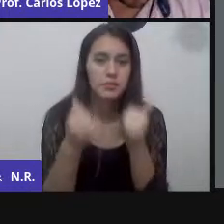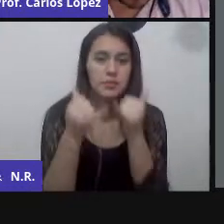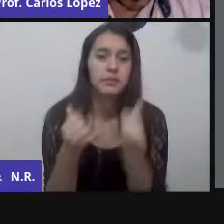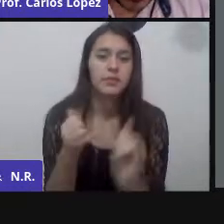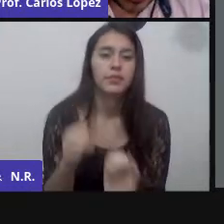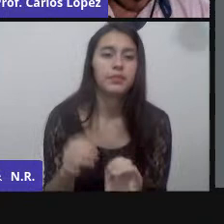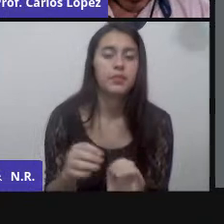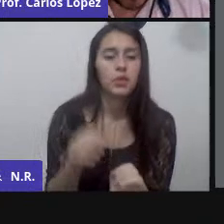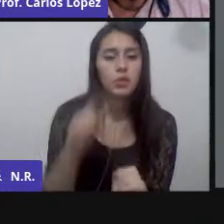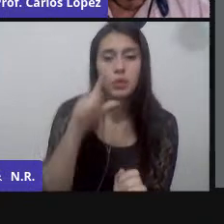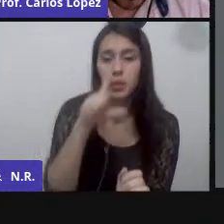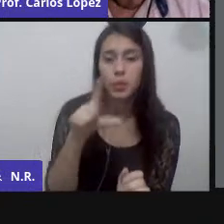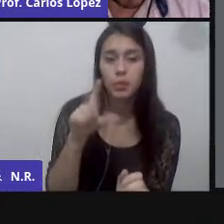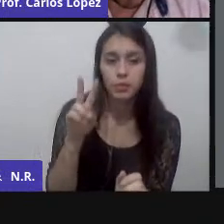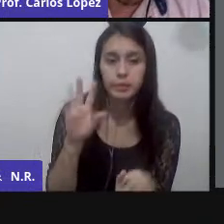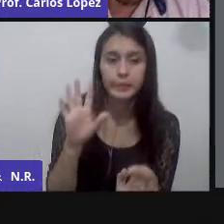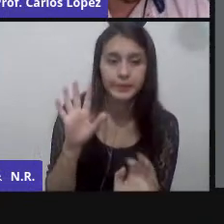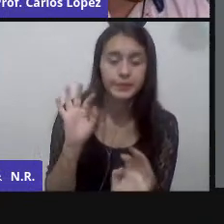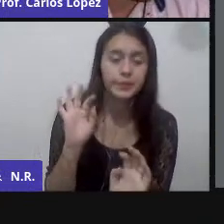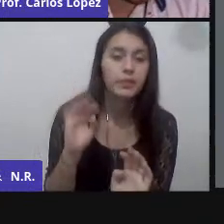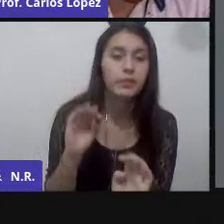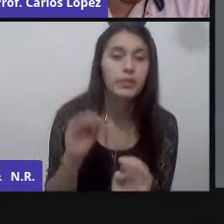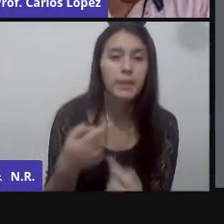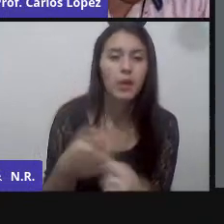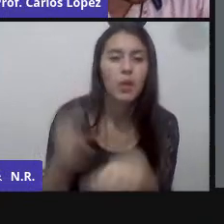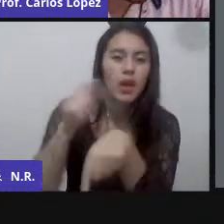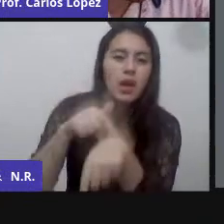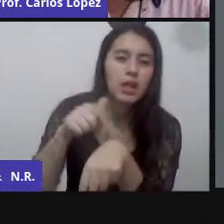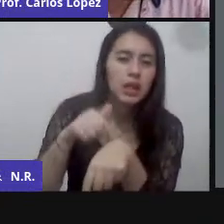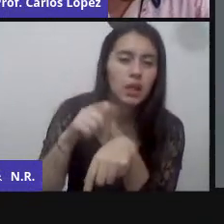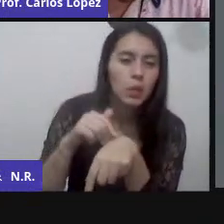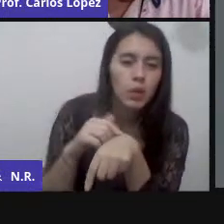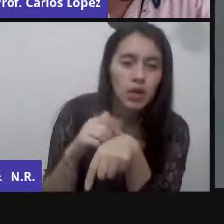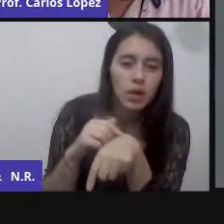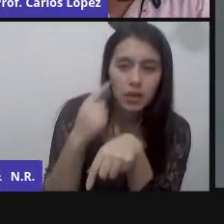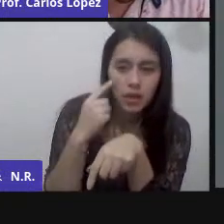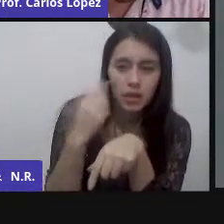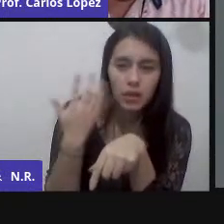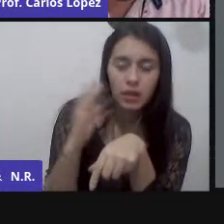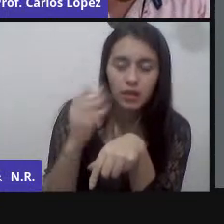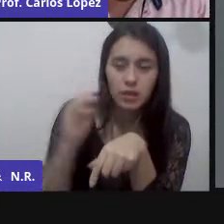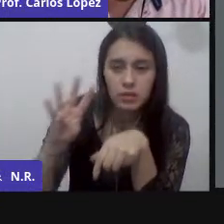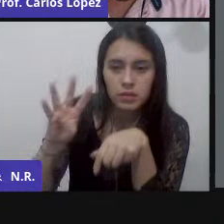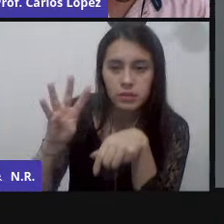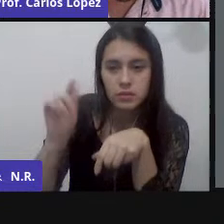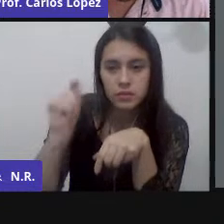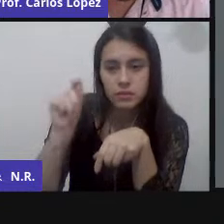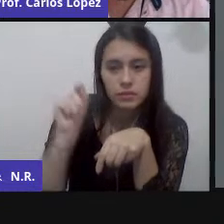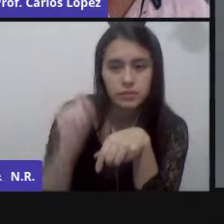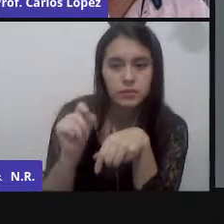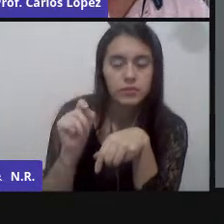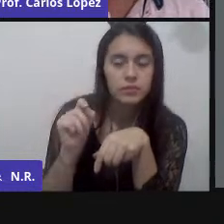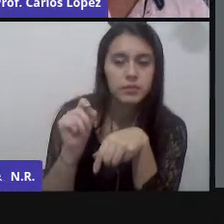de, pero a la hora, ¿a qué hora? Vamos a decirle que sea a las 4.